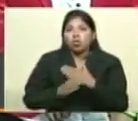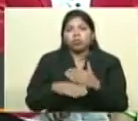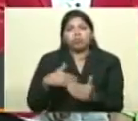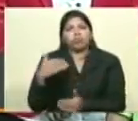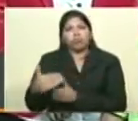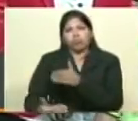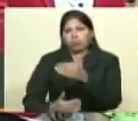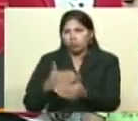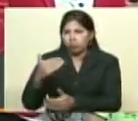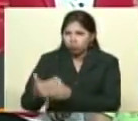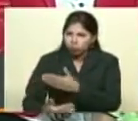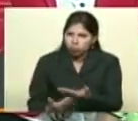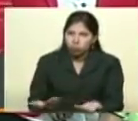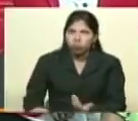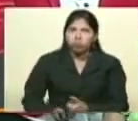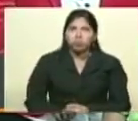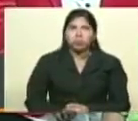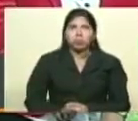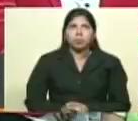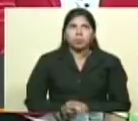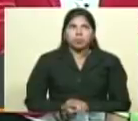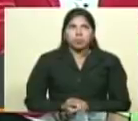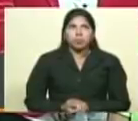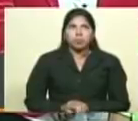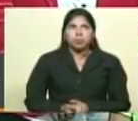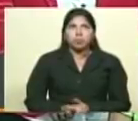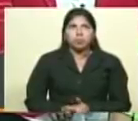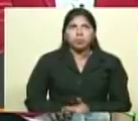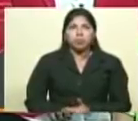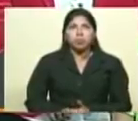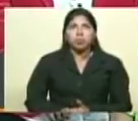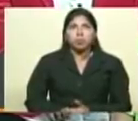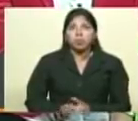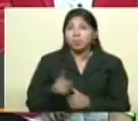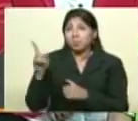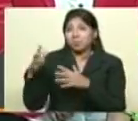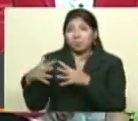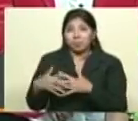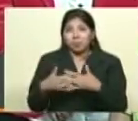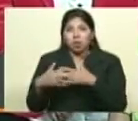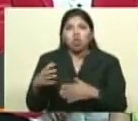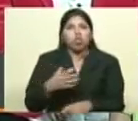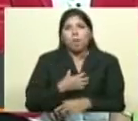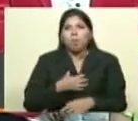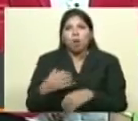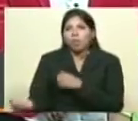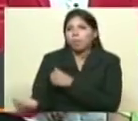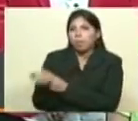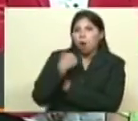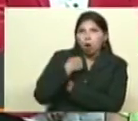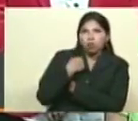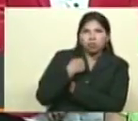avanzando en los planes. El imperialismo sabe que no podrá con nosotros.